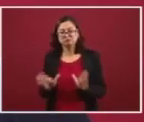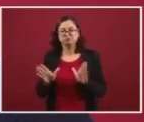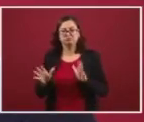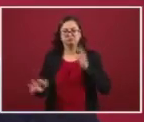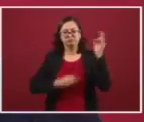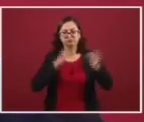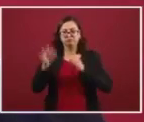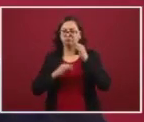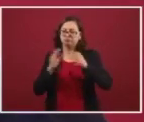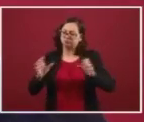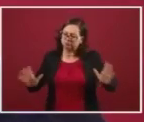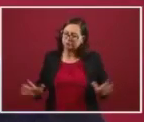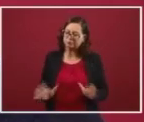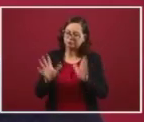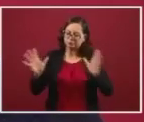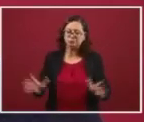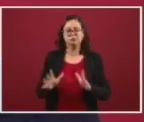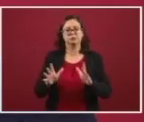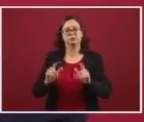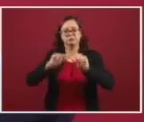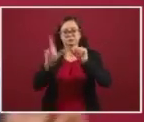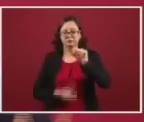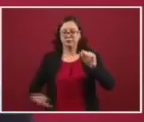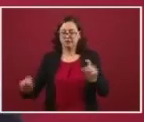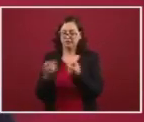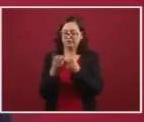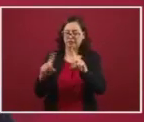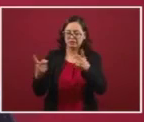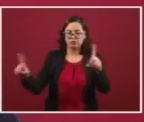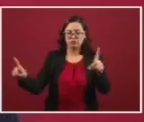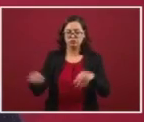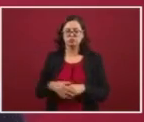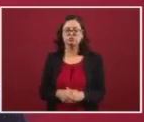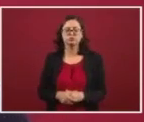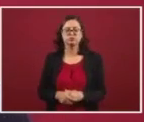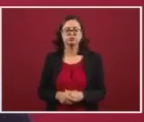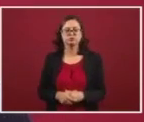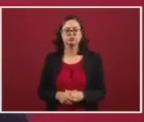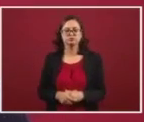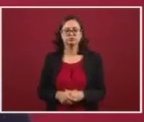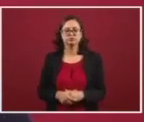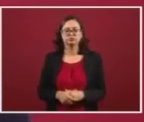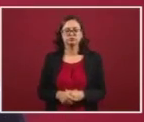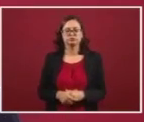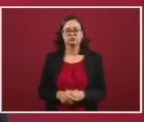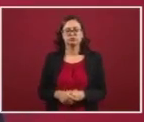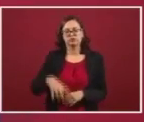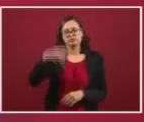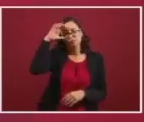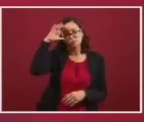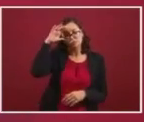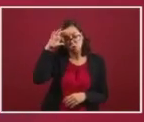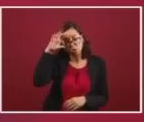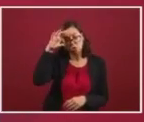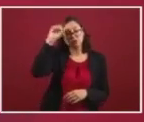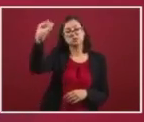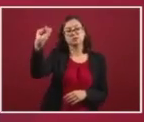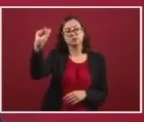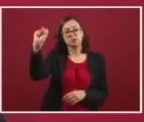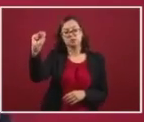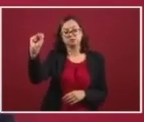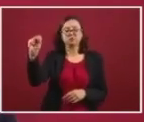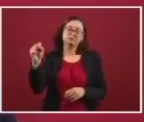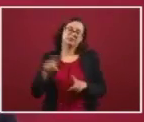el desarrollo nacional. Esta es una concepción distinta a la